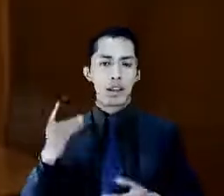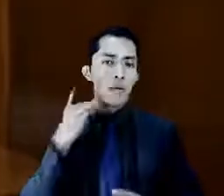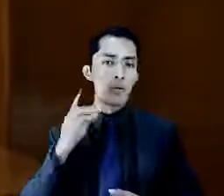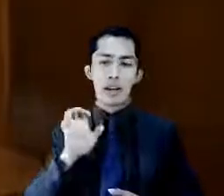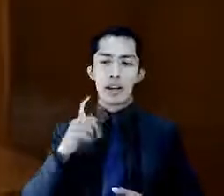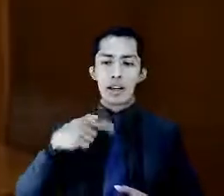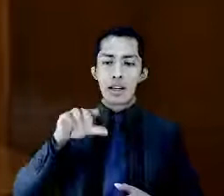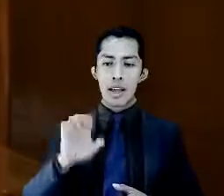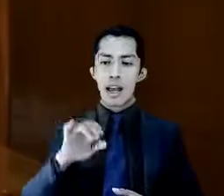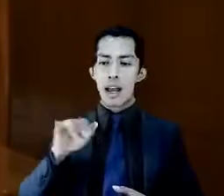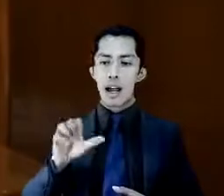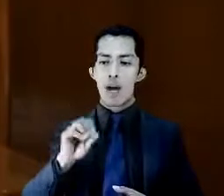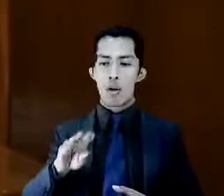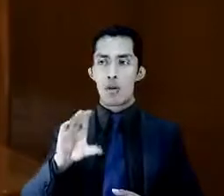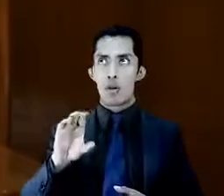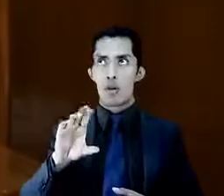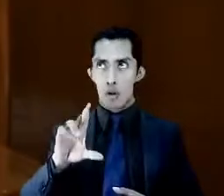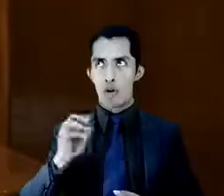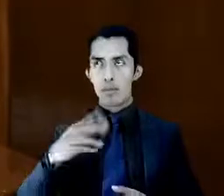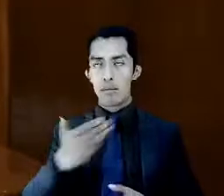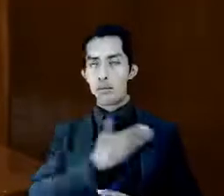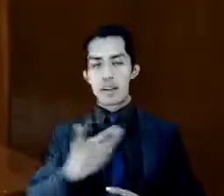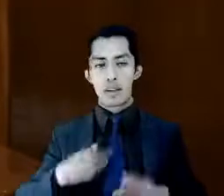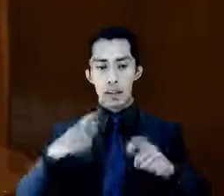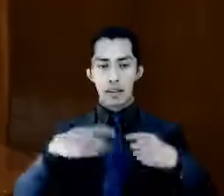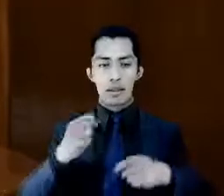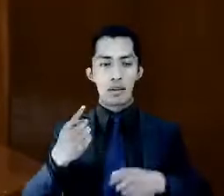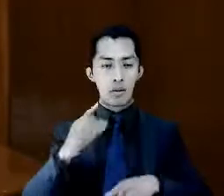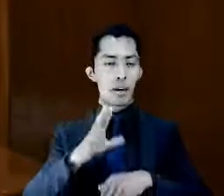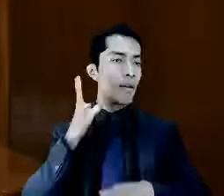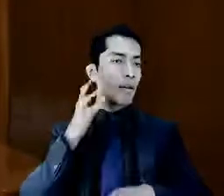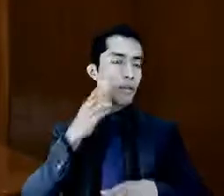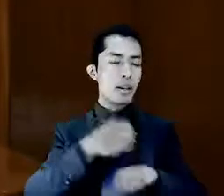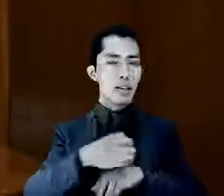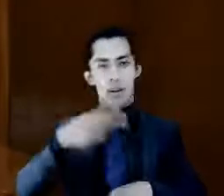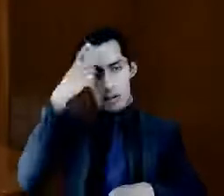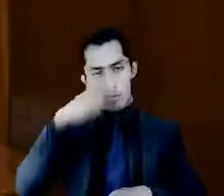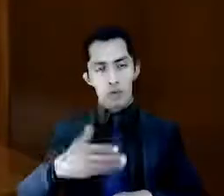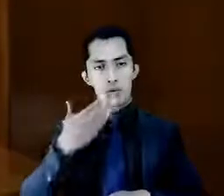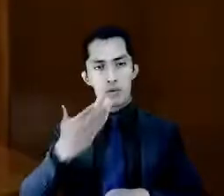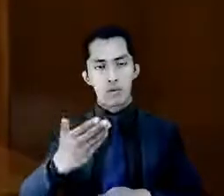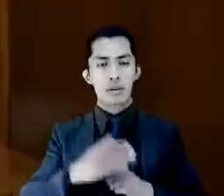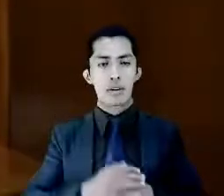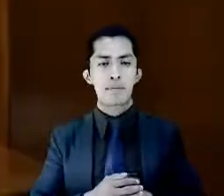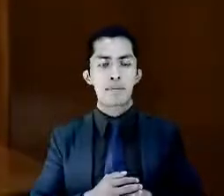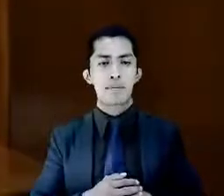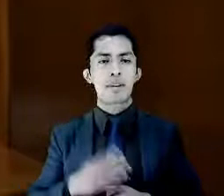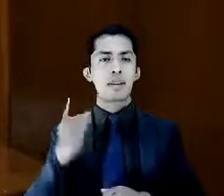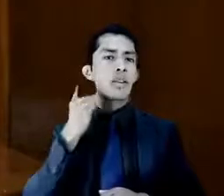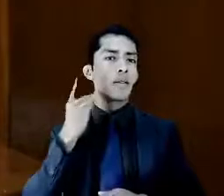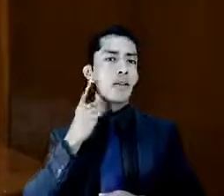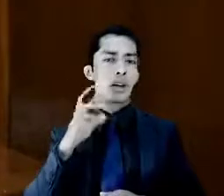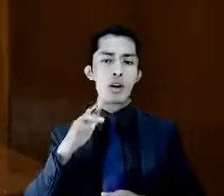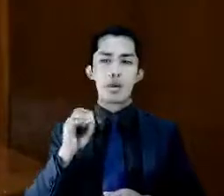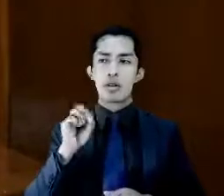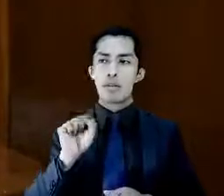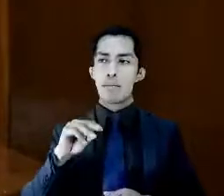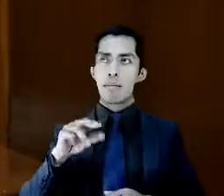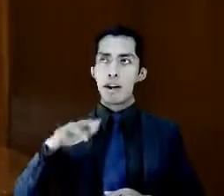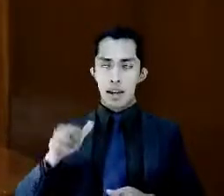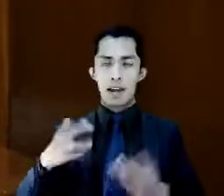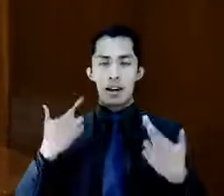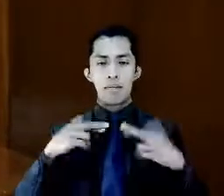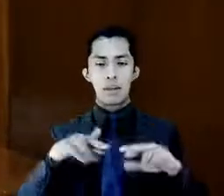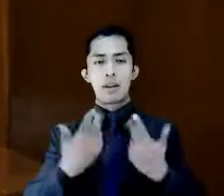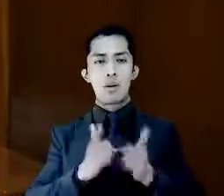Enrique Jacob Rocha, presidente de la 61 Legislatura del Estado de México. Diputada Rosa María Cetina González, en nombre